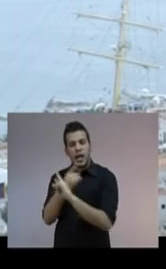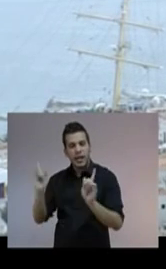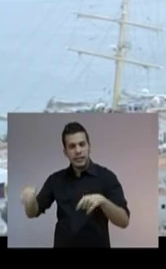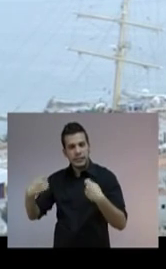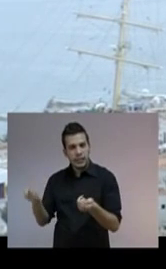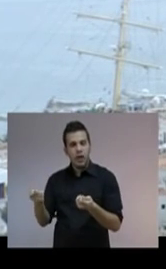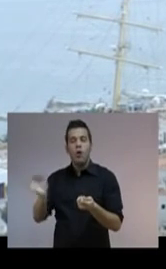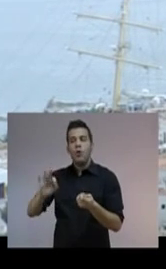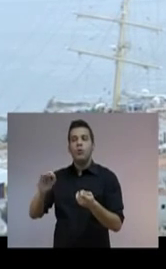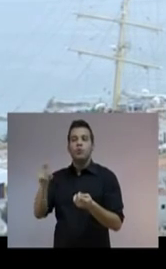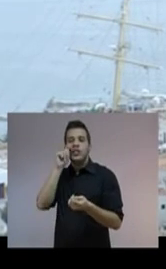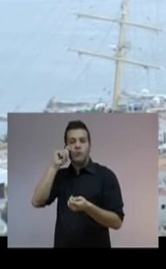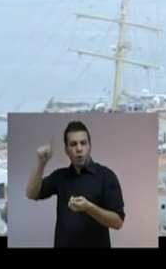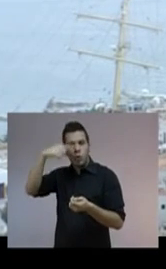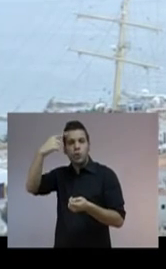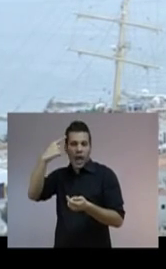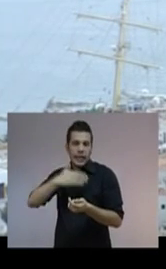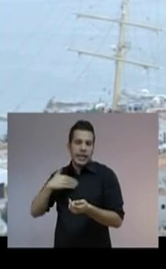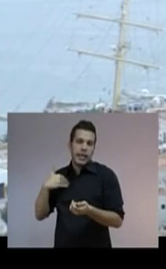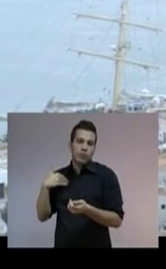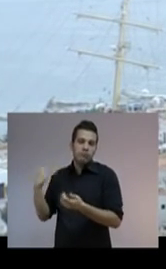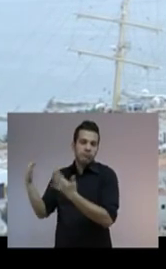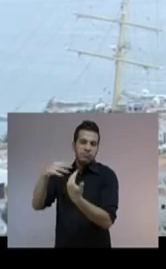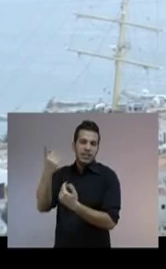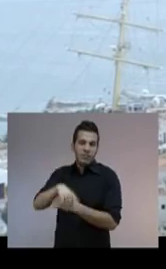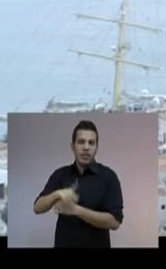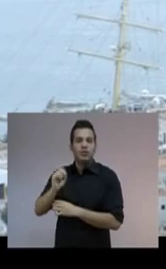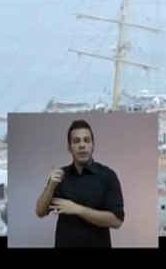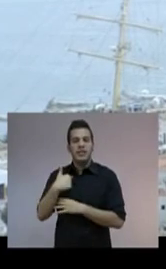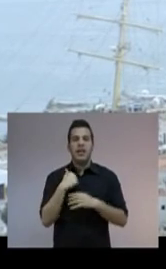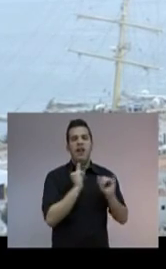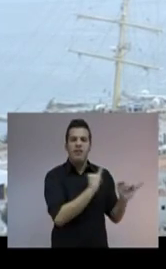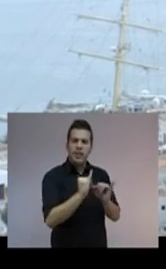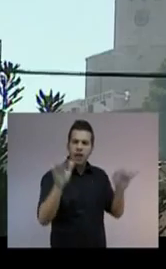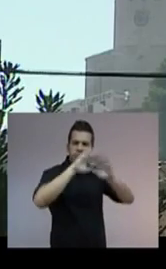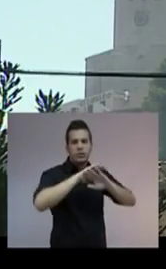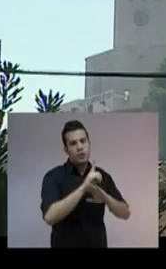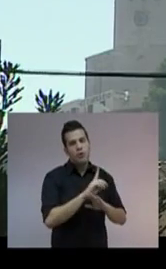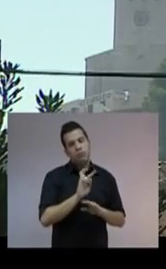de cultural, ¿no? Quisiéramos todos un poco eso, que no fuera tan nocturno.